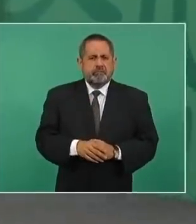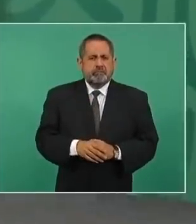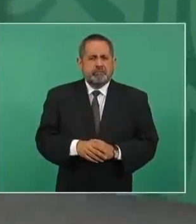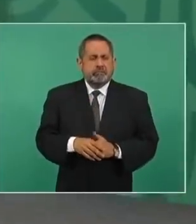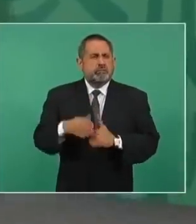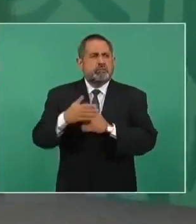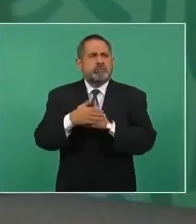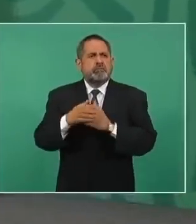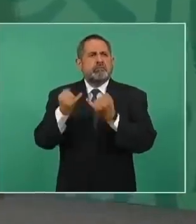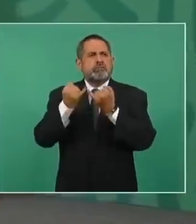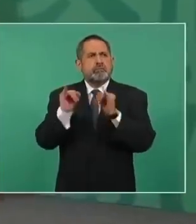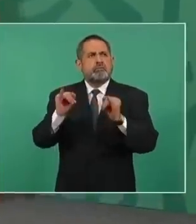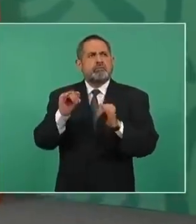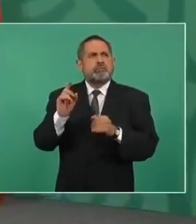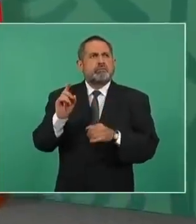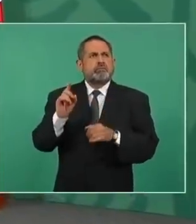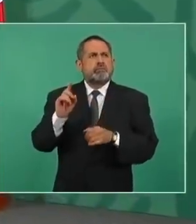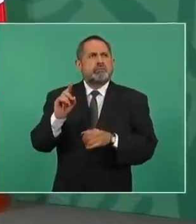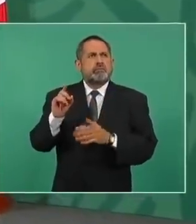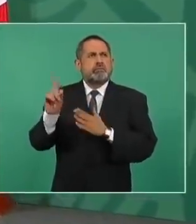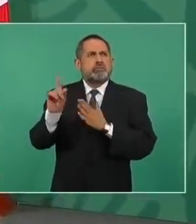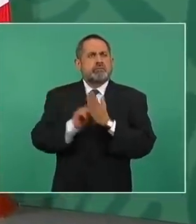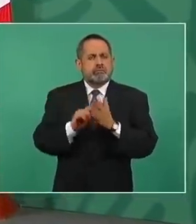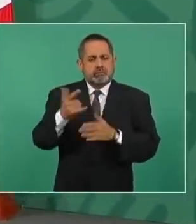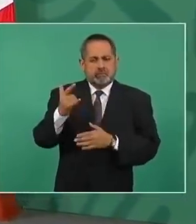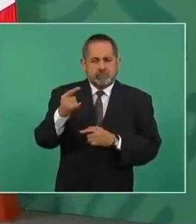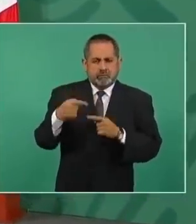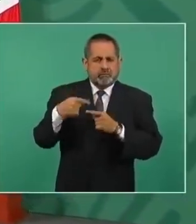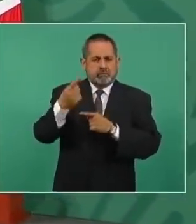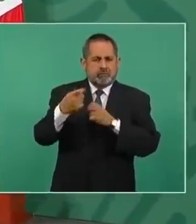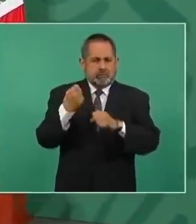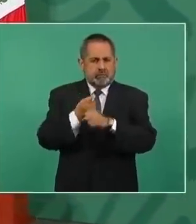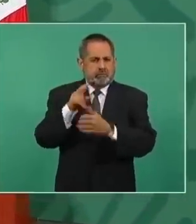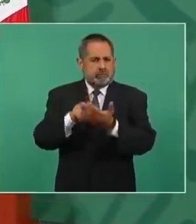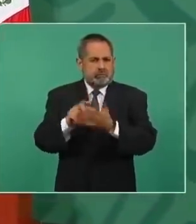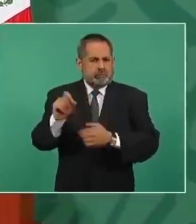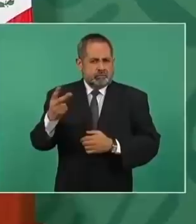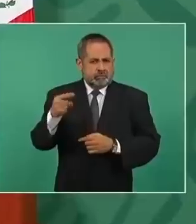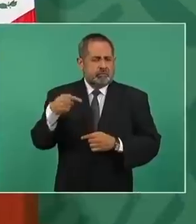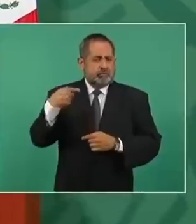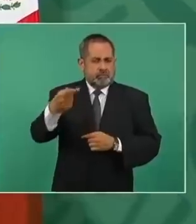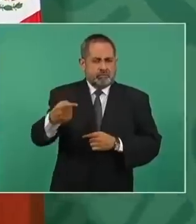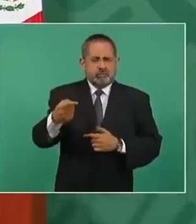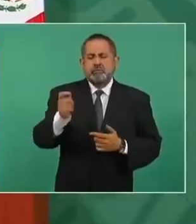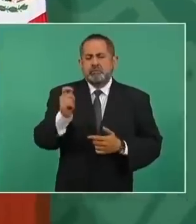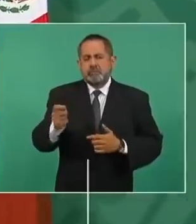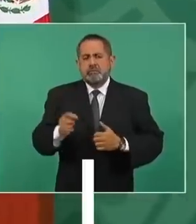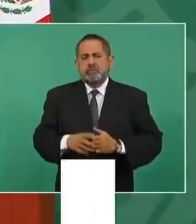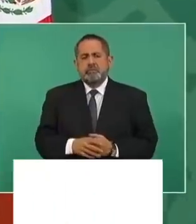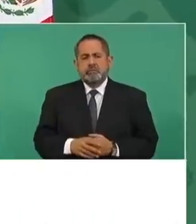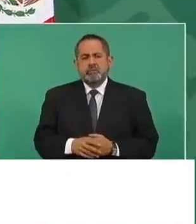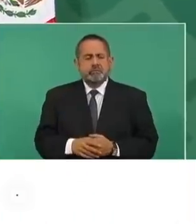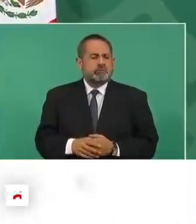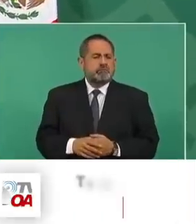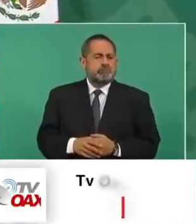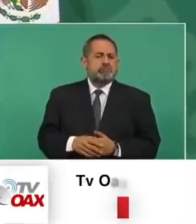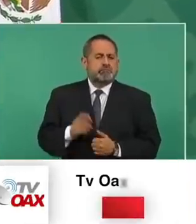La vamos a inaugurar en julio del año próximo. Vamos a